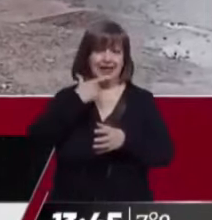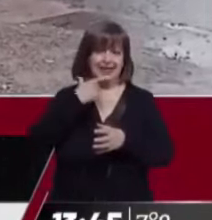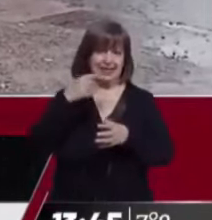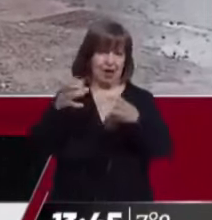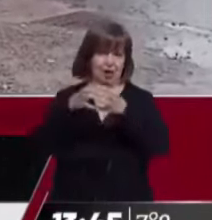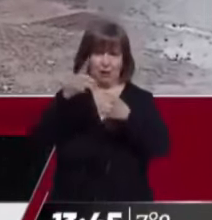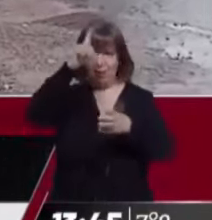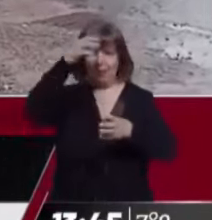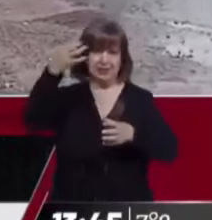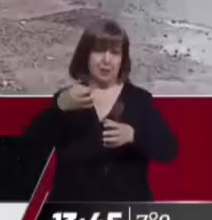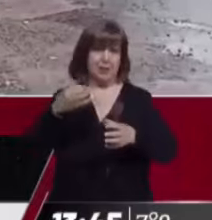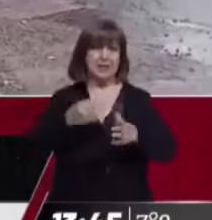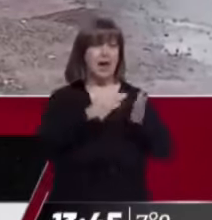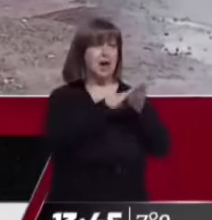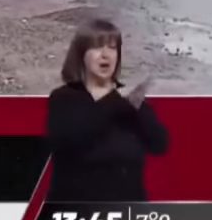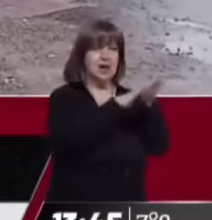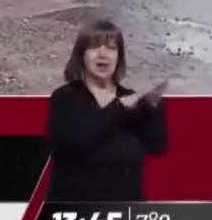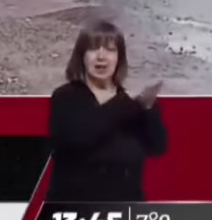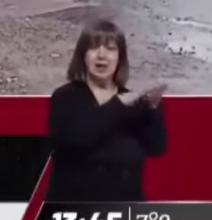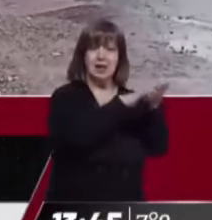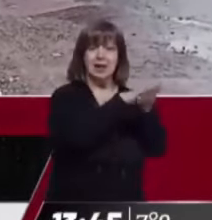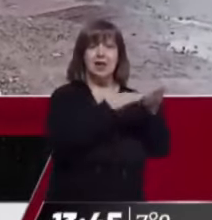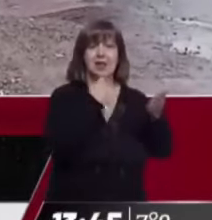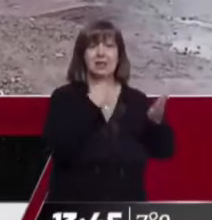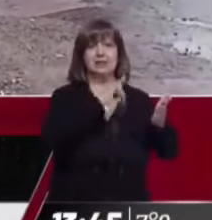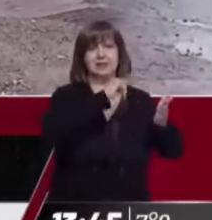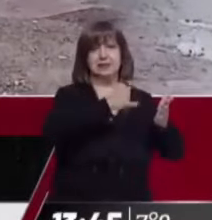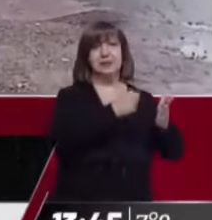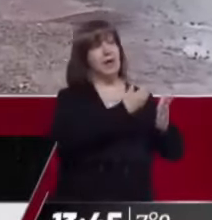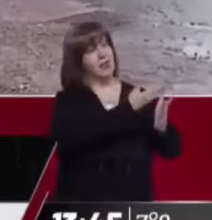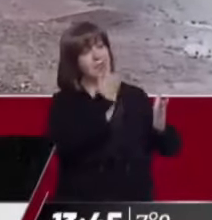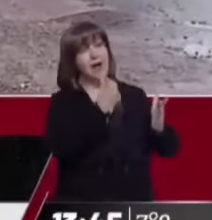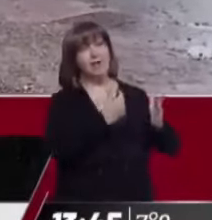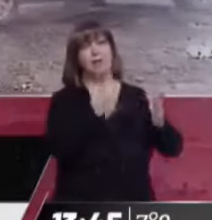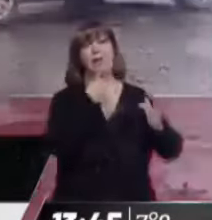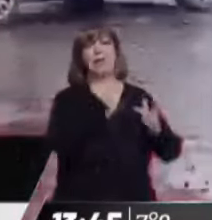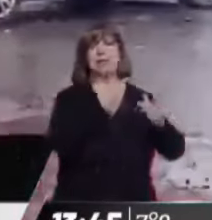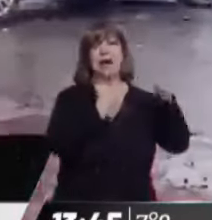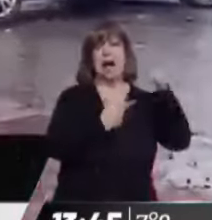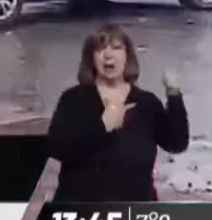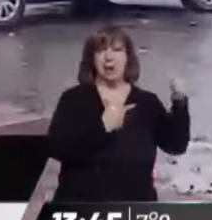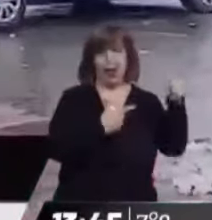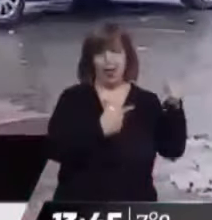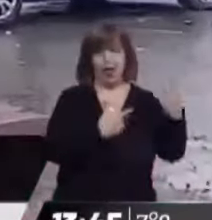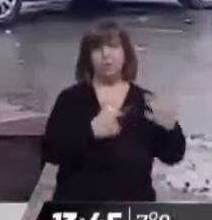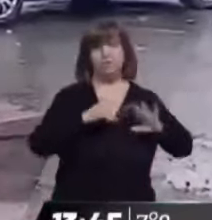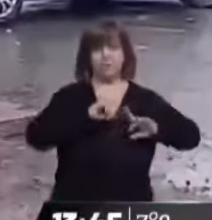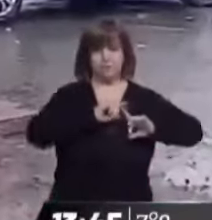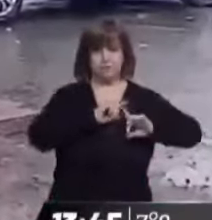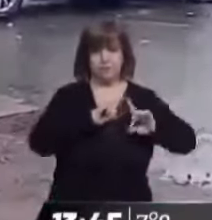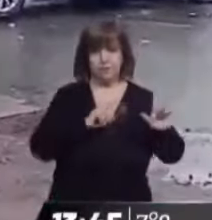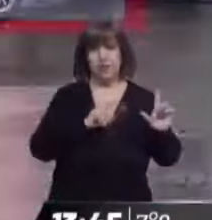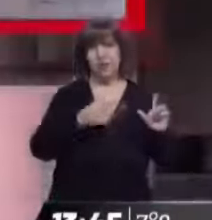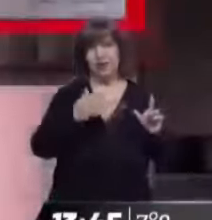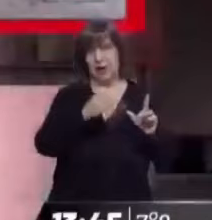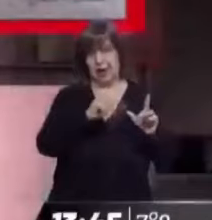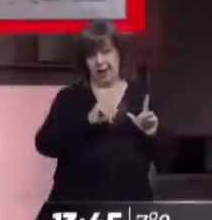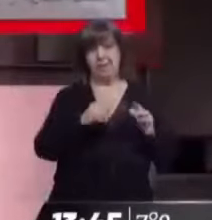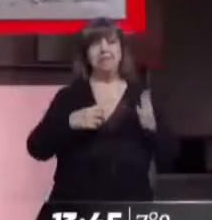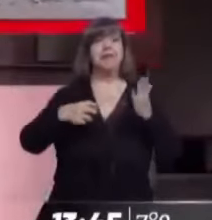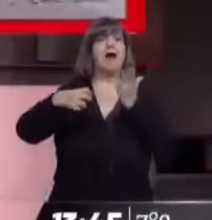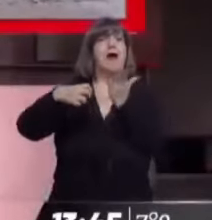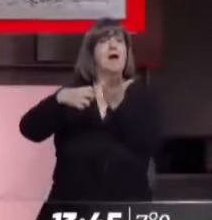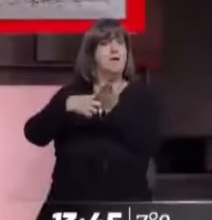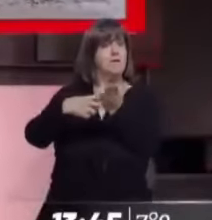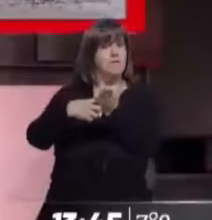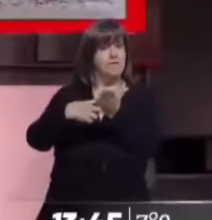del departamento de San Martín. Nosotros hablamos con Oscar Sibori, quien nos dijo lo siguiente al respecto. Nosotros llegamos al lugar por la activación